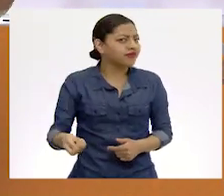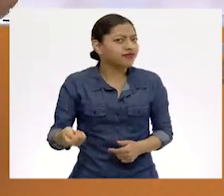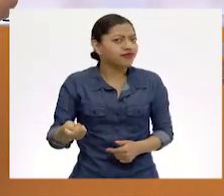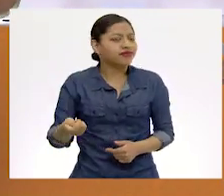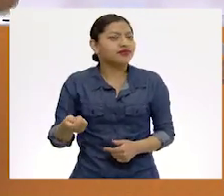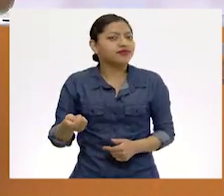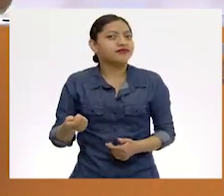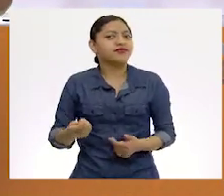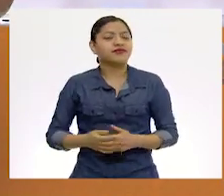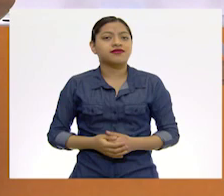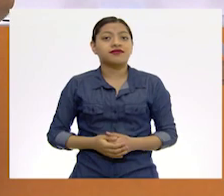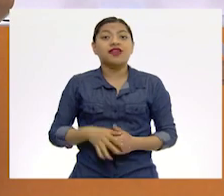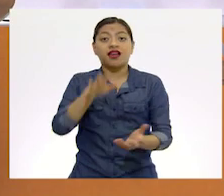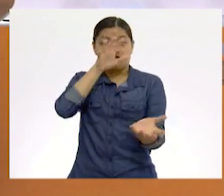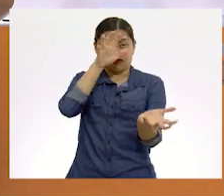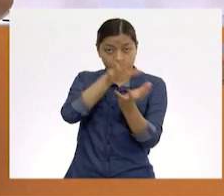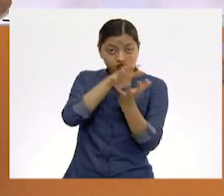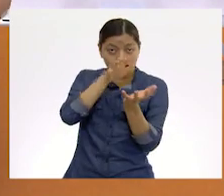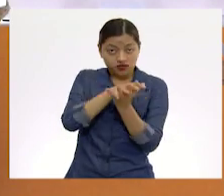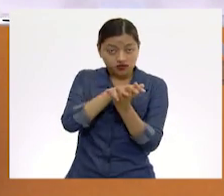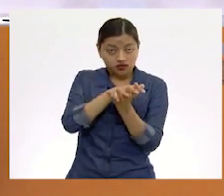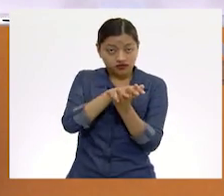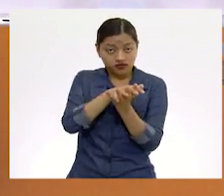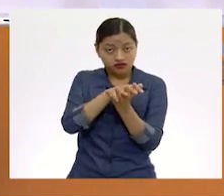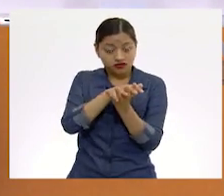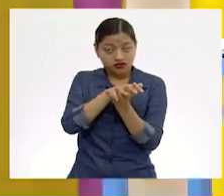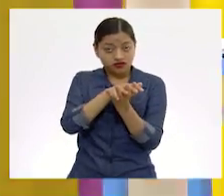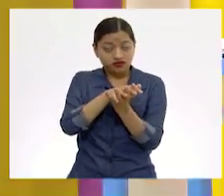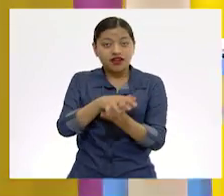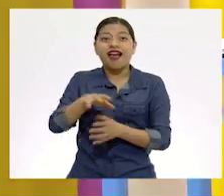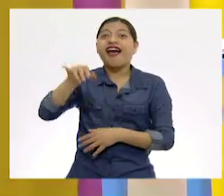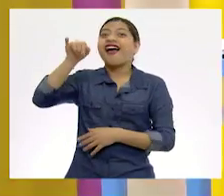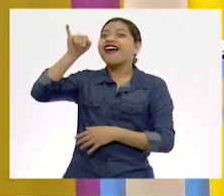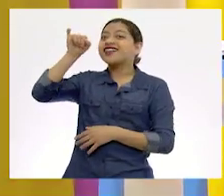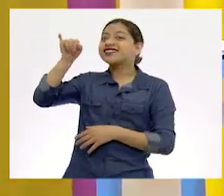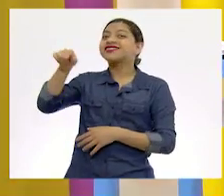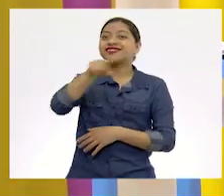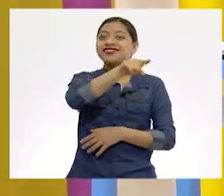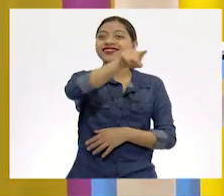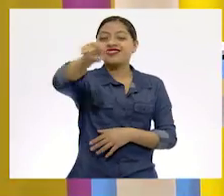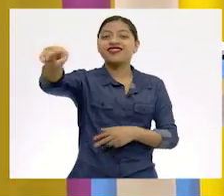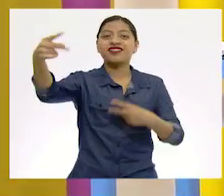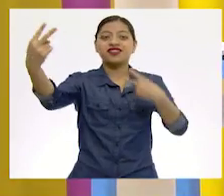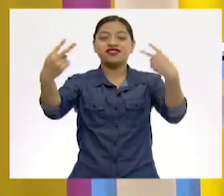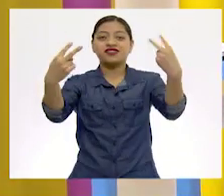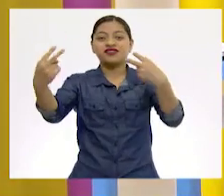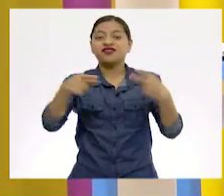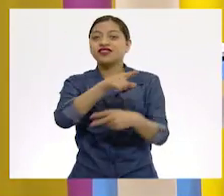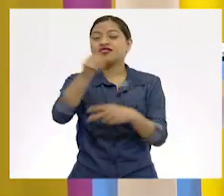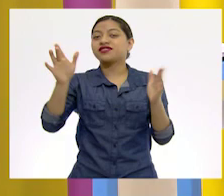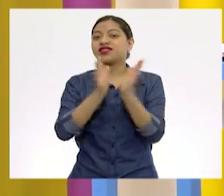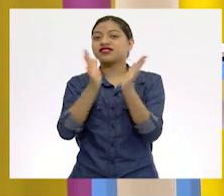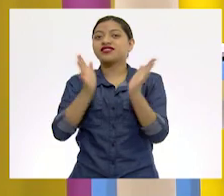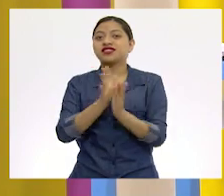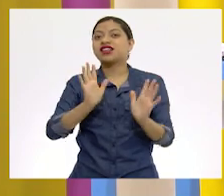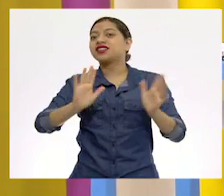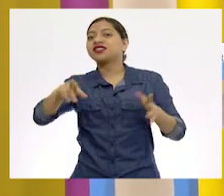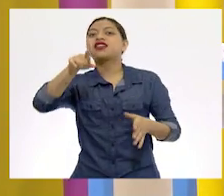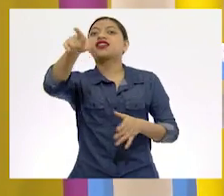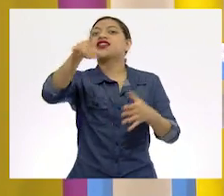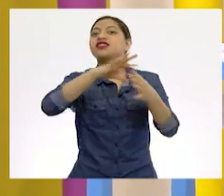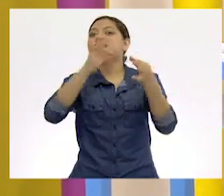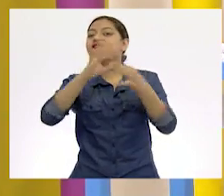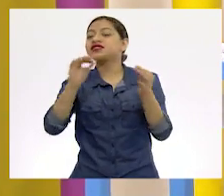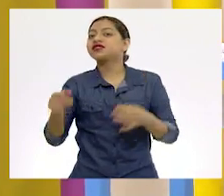reptar? ¿A reptiles? ¿Quieres saber? Ah, sí, allá estoy escuchando las voces de todos ellos. Sí, reptil, por allá dijo